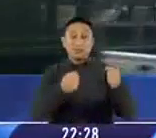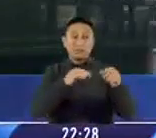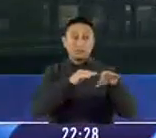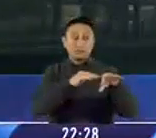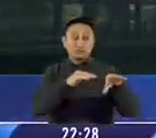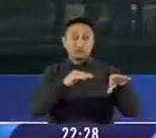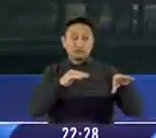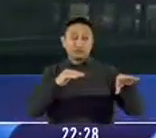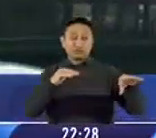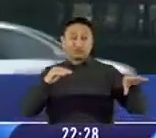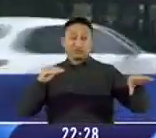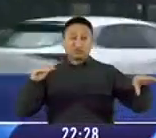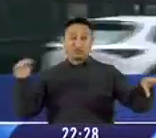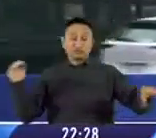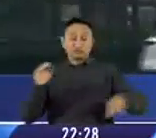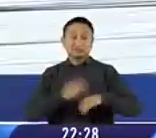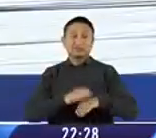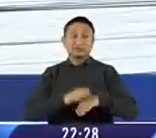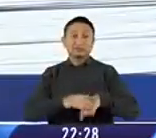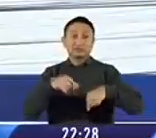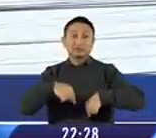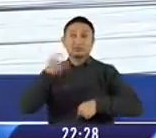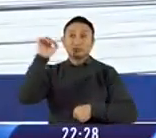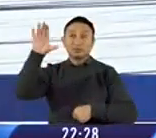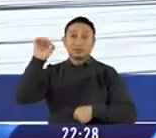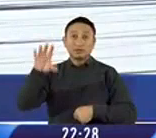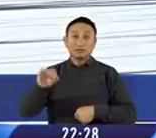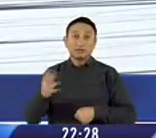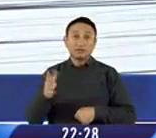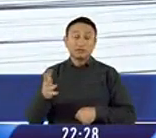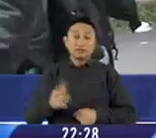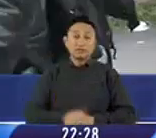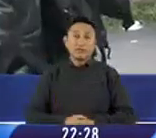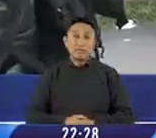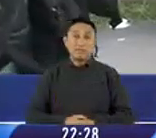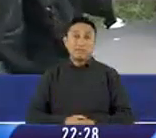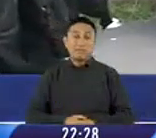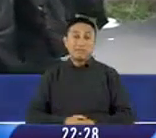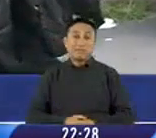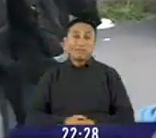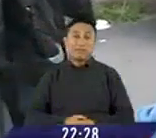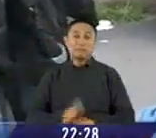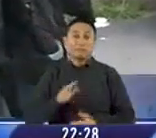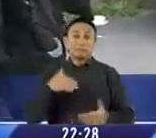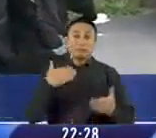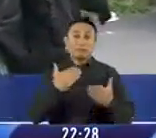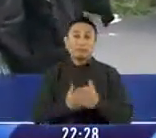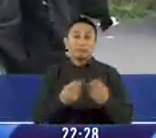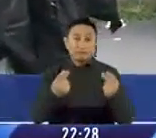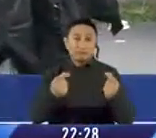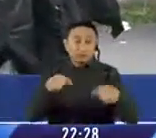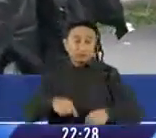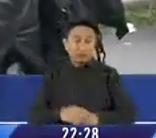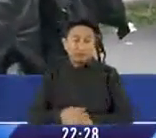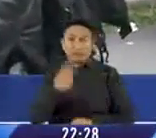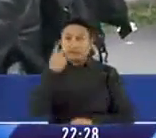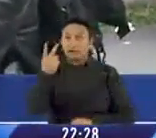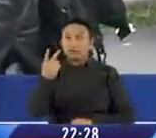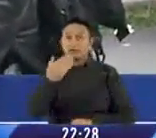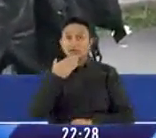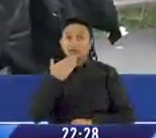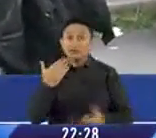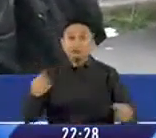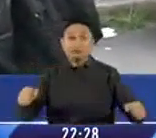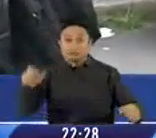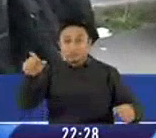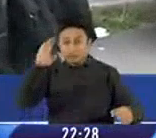principales avenidas por la falta de operatividad de los semáforos. Es que llegara nuestro destino pronto y, como ve, no hay ni siquiera